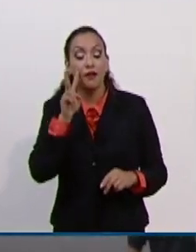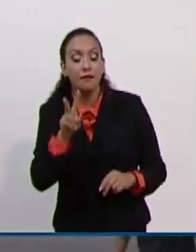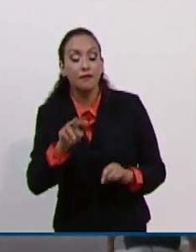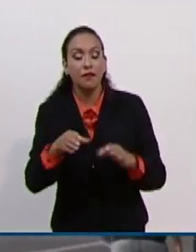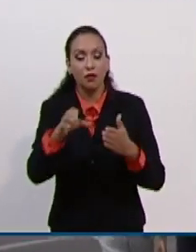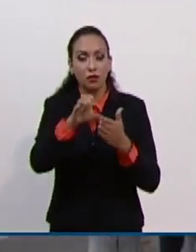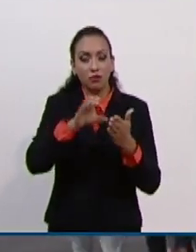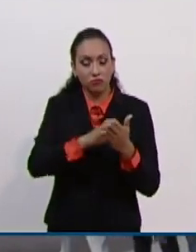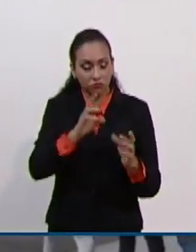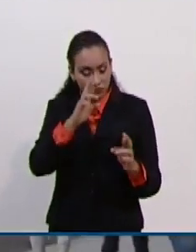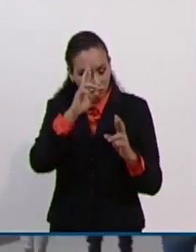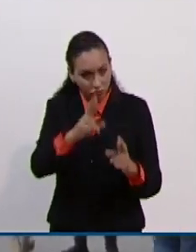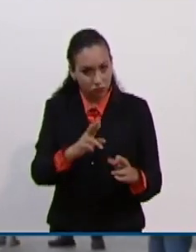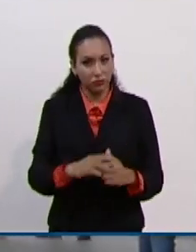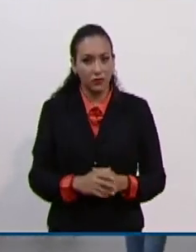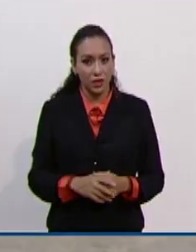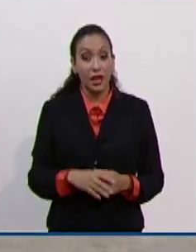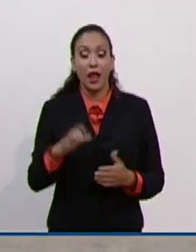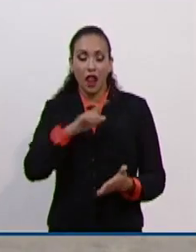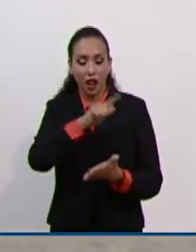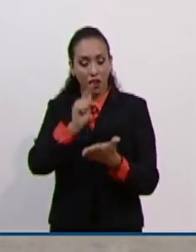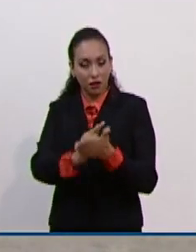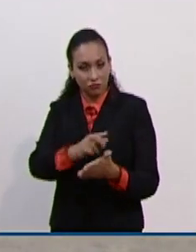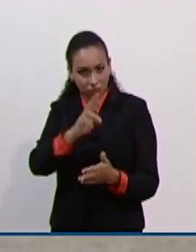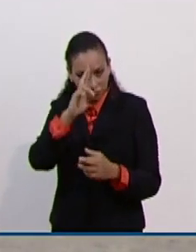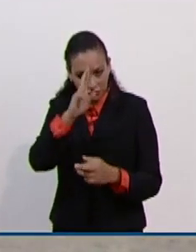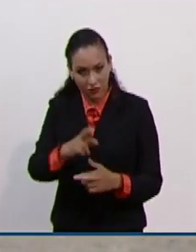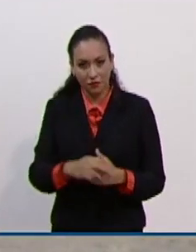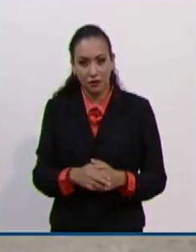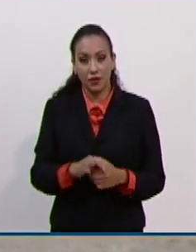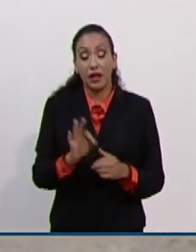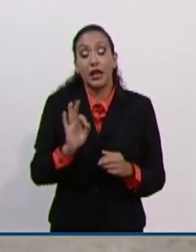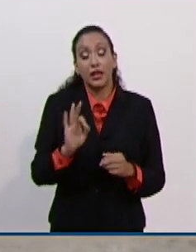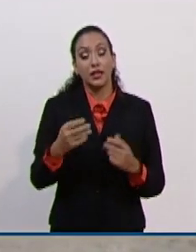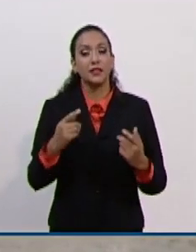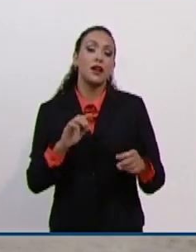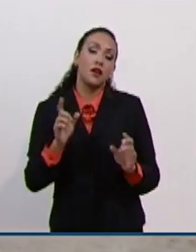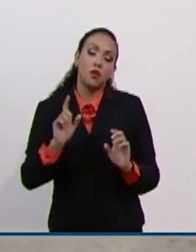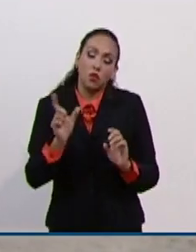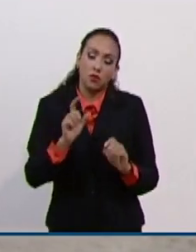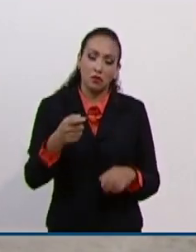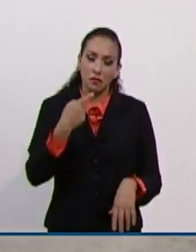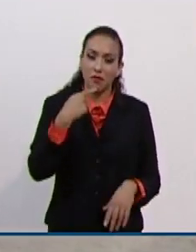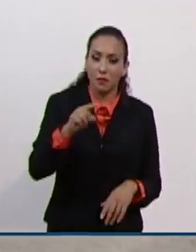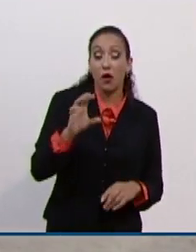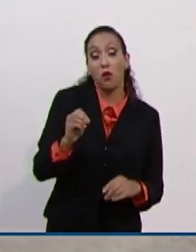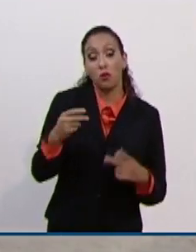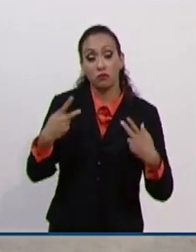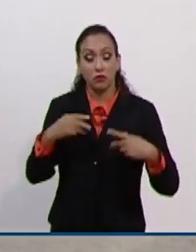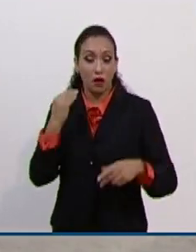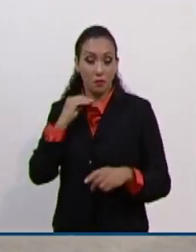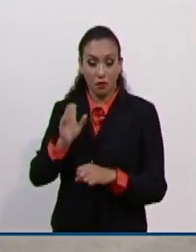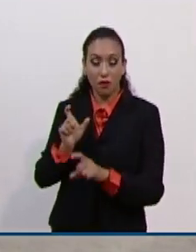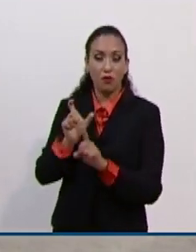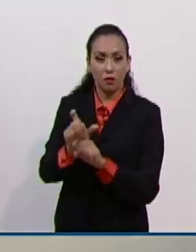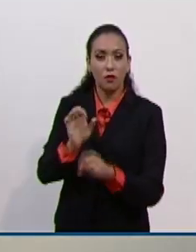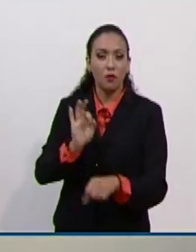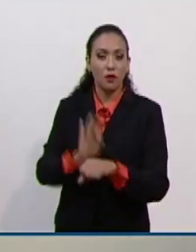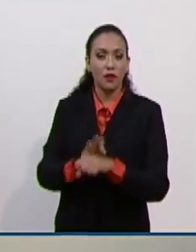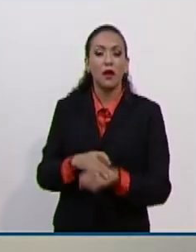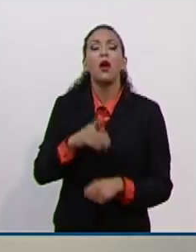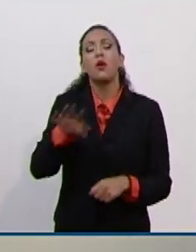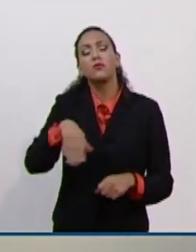en el caso, de acuerdo con la ley, ya sea como defendido o como acusado. Incluso a veces es su único recurso para encontrar